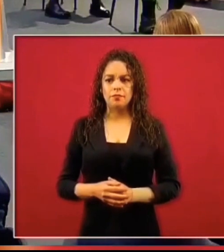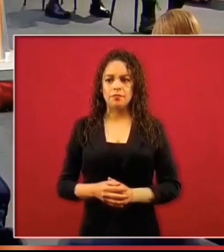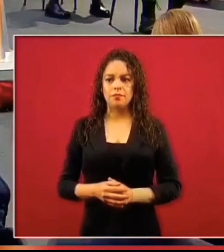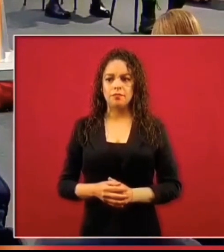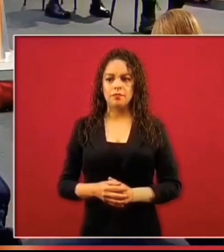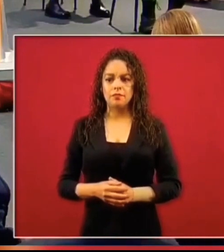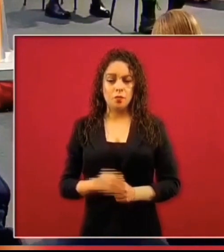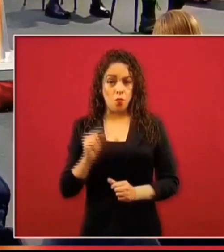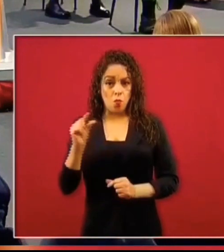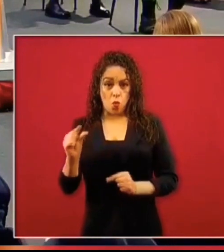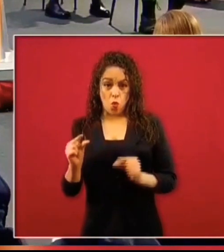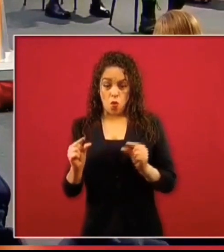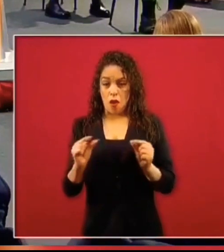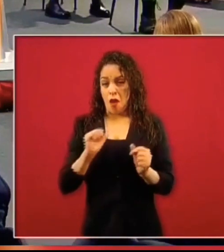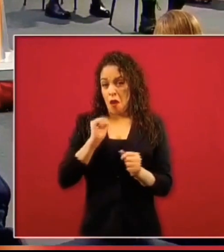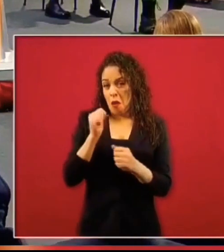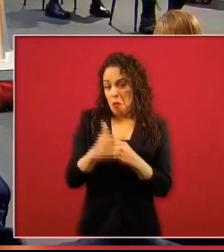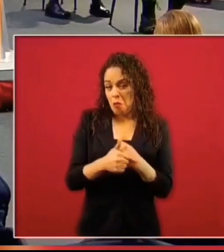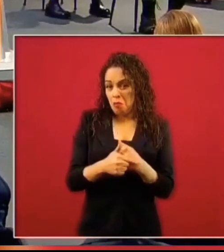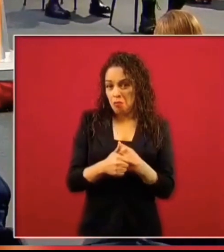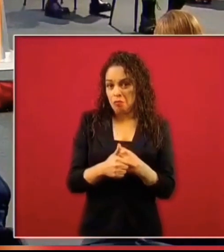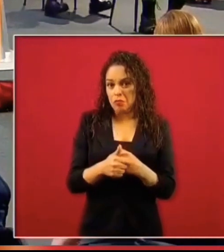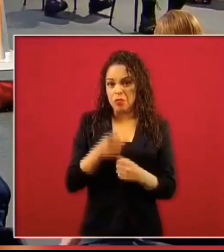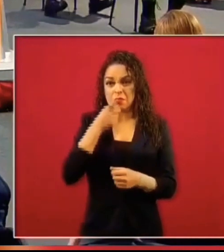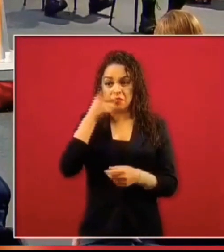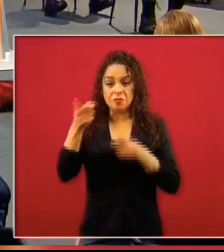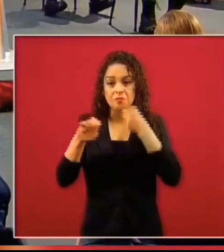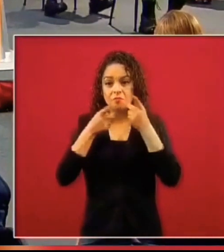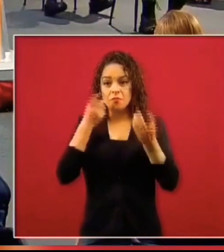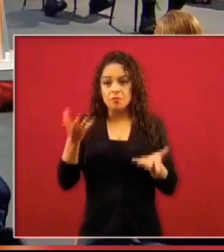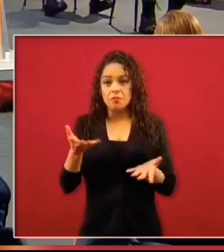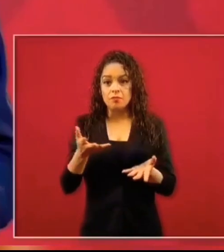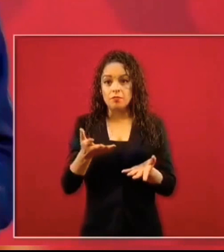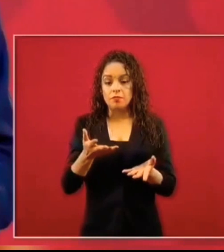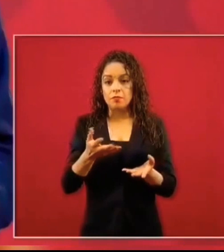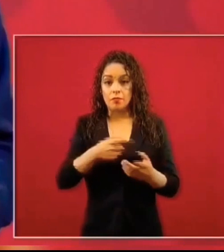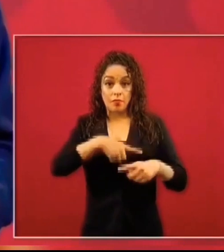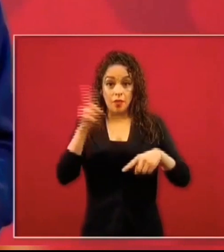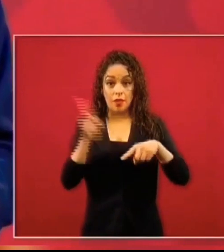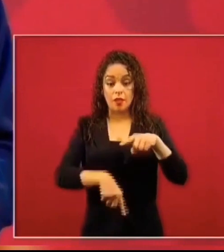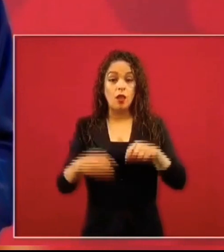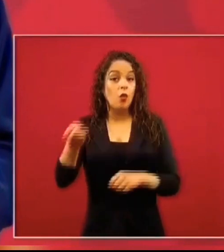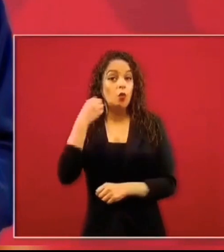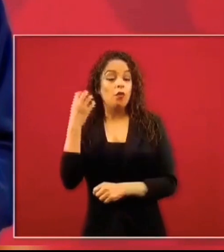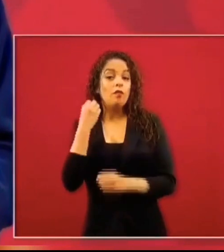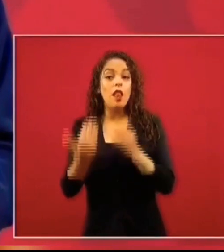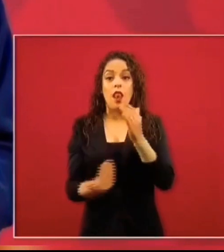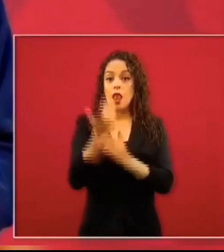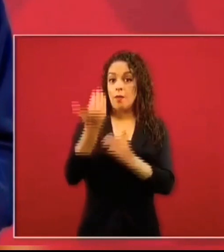insinuaban de que ya no hubiera mañaneras.